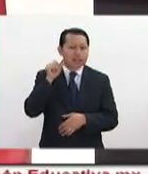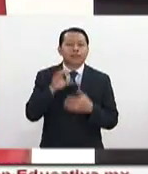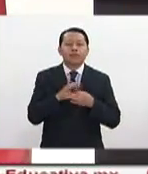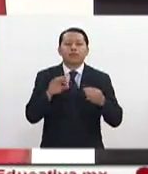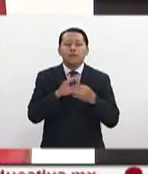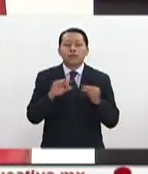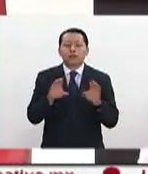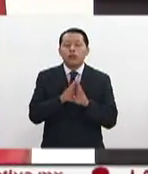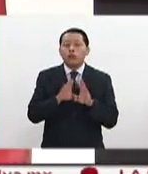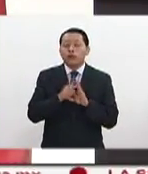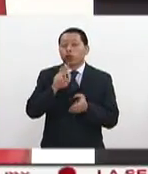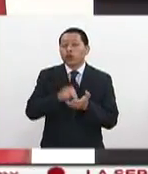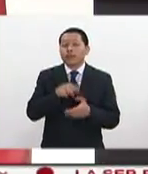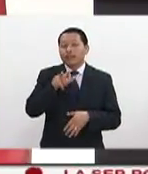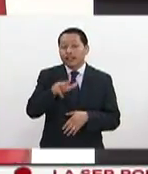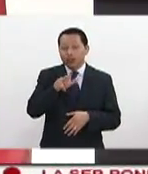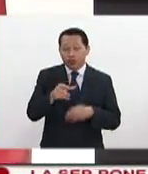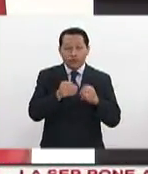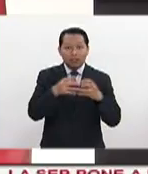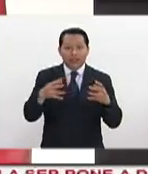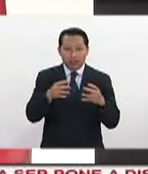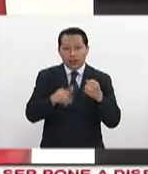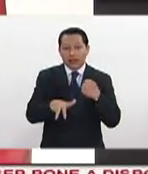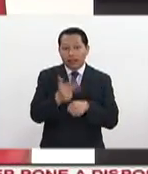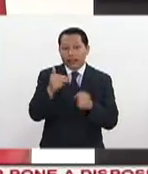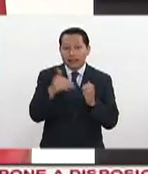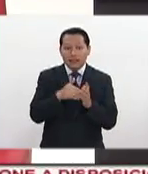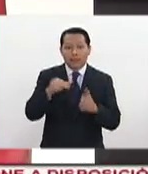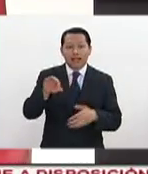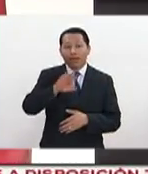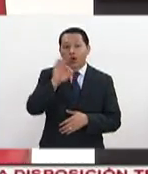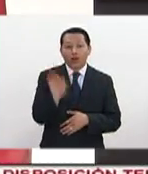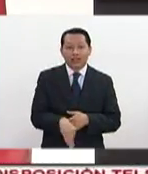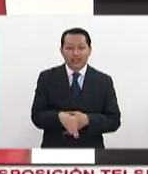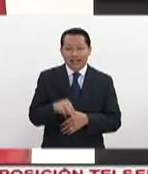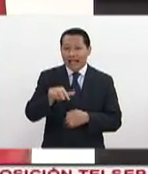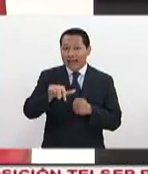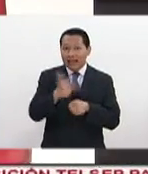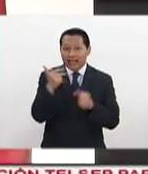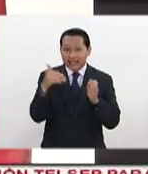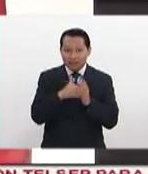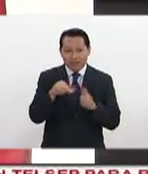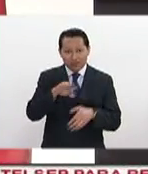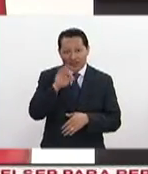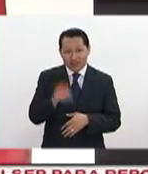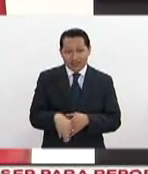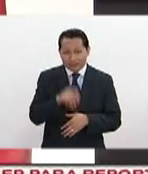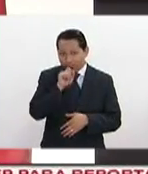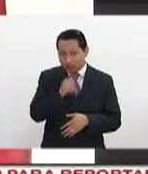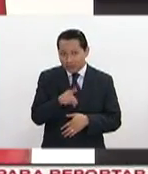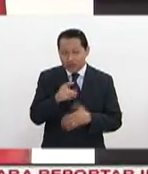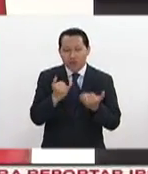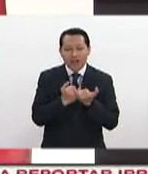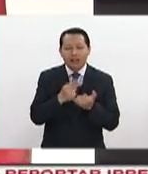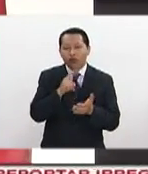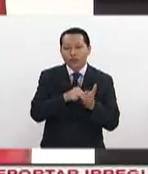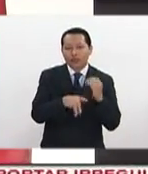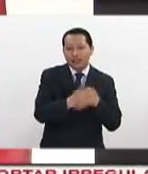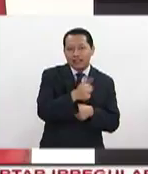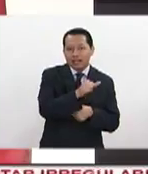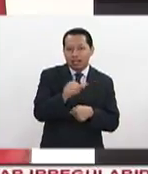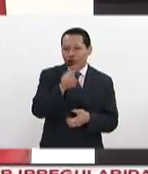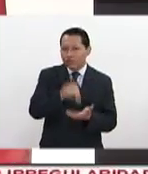se espera que para 2018 la inflación llegue al 13,000%. 13,000%. Y de 2013